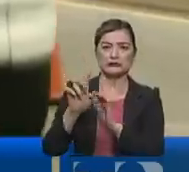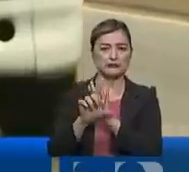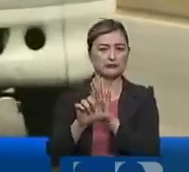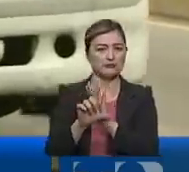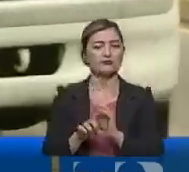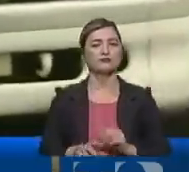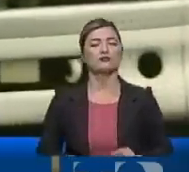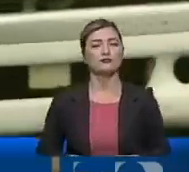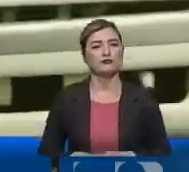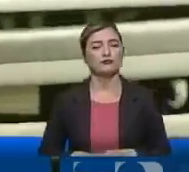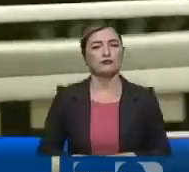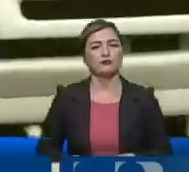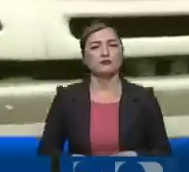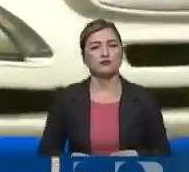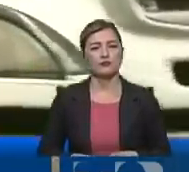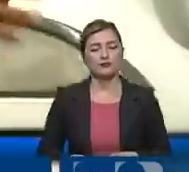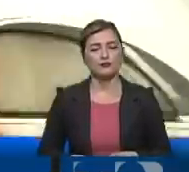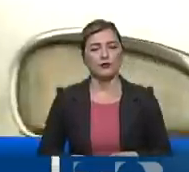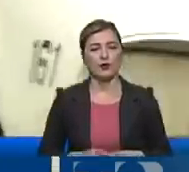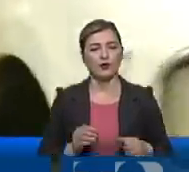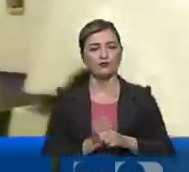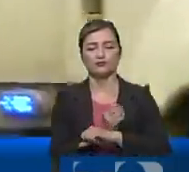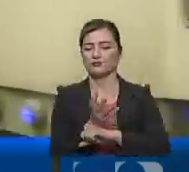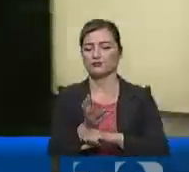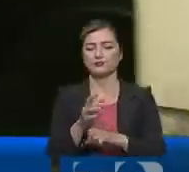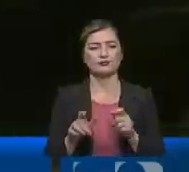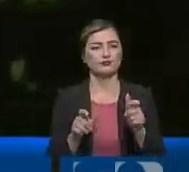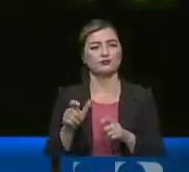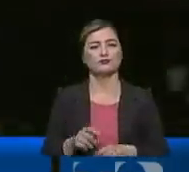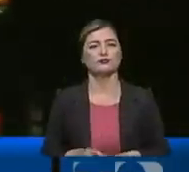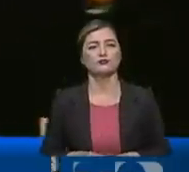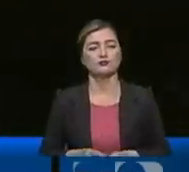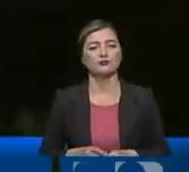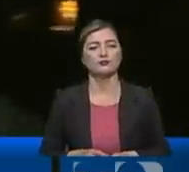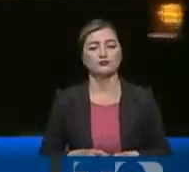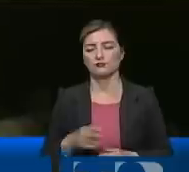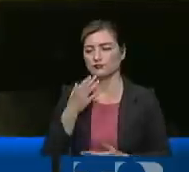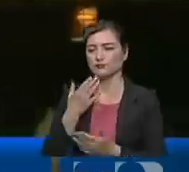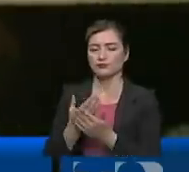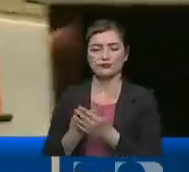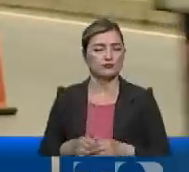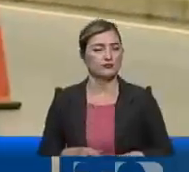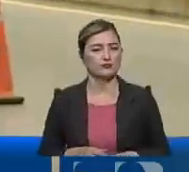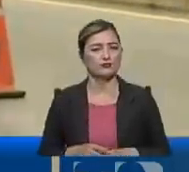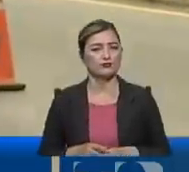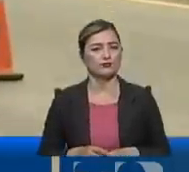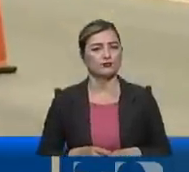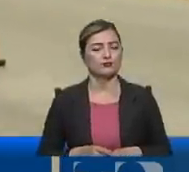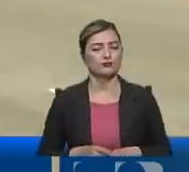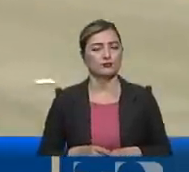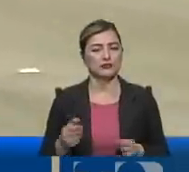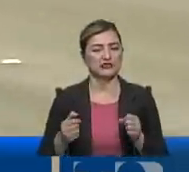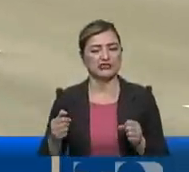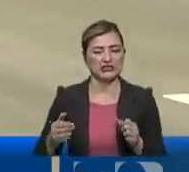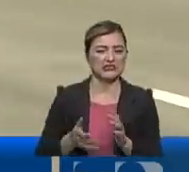bastante importante. Eso le recomendamos nosotros a la ciudadanía. Listo, muchísimas gracias. Y no conducir a exceso